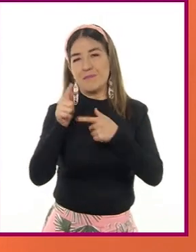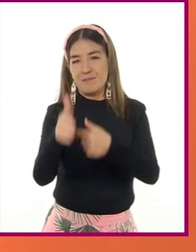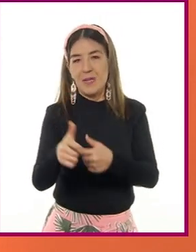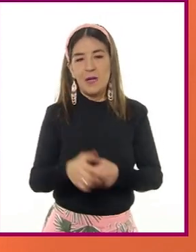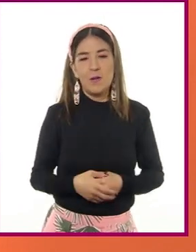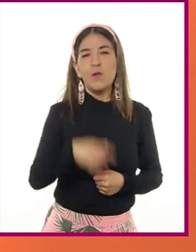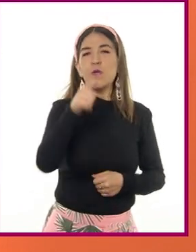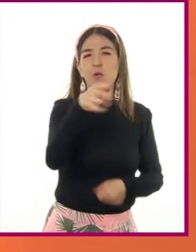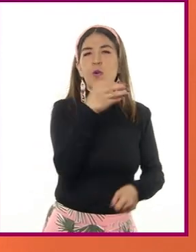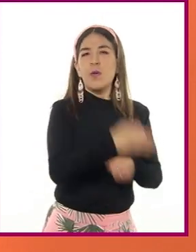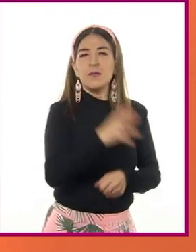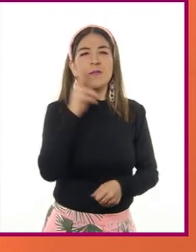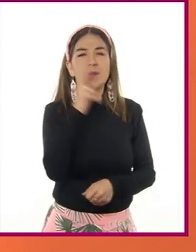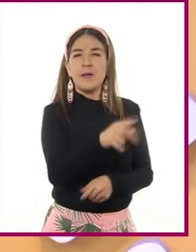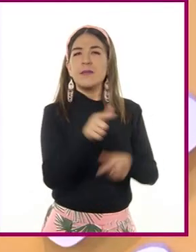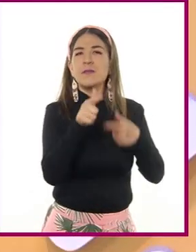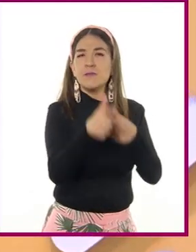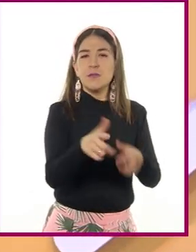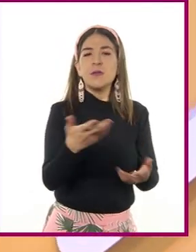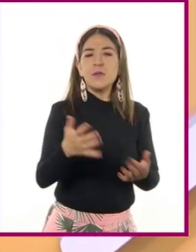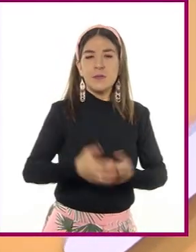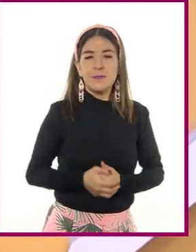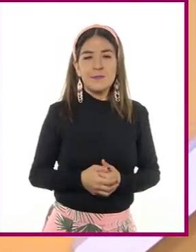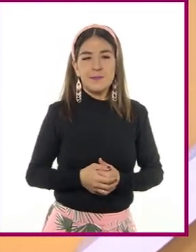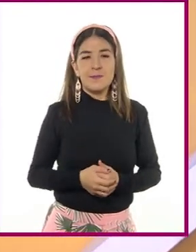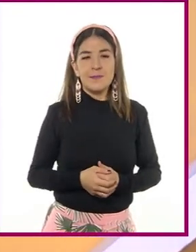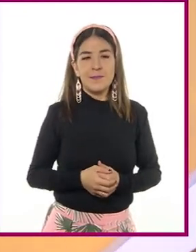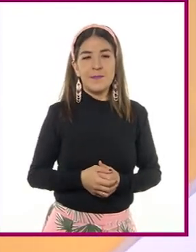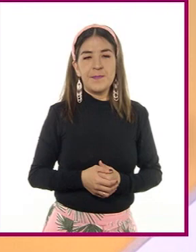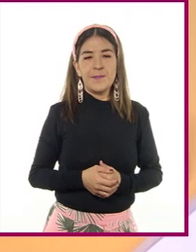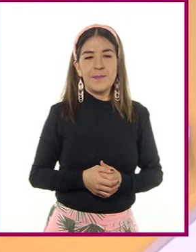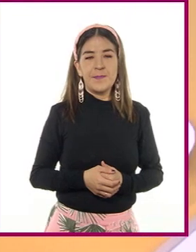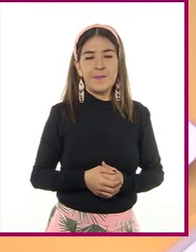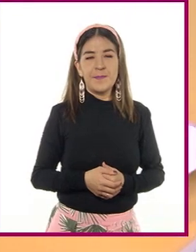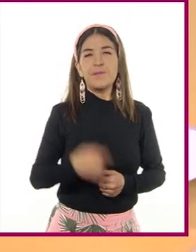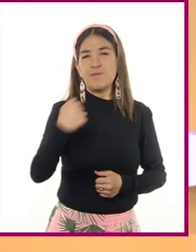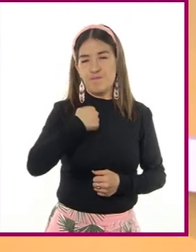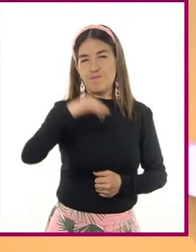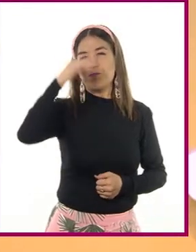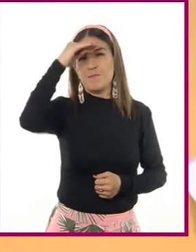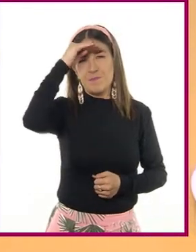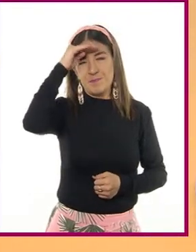puedes observar en esta sucesión? A ver, déjeme pensar.